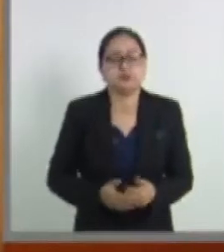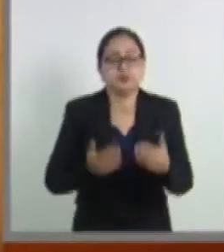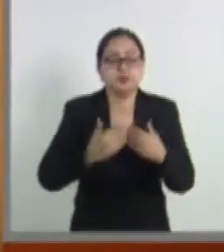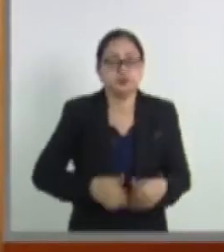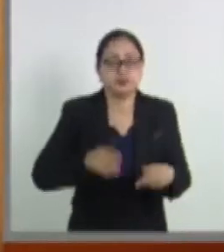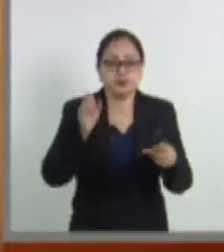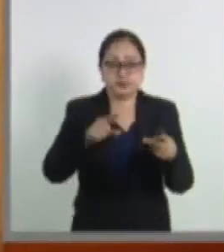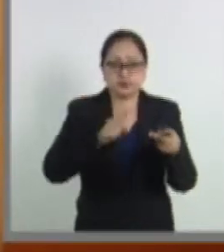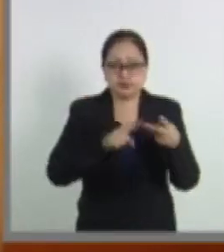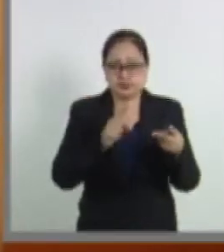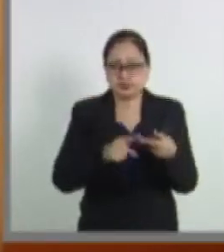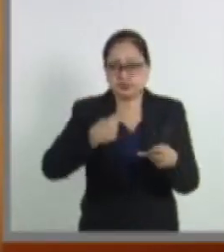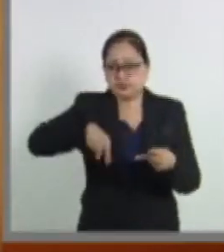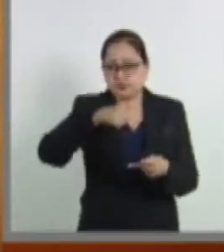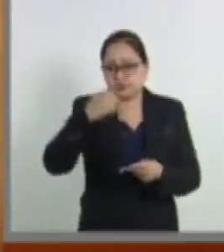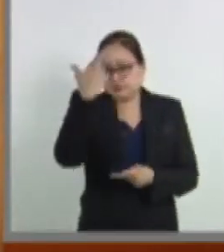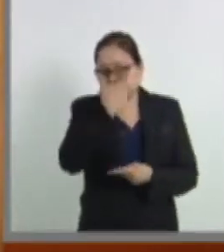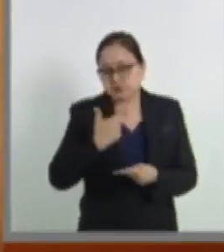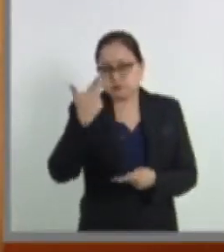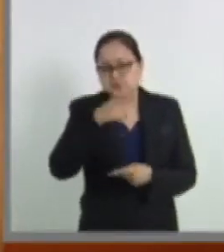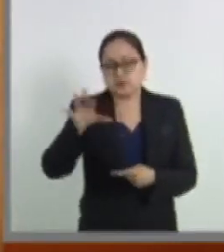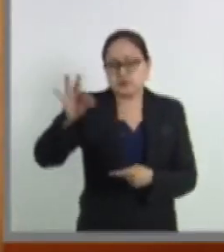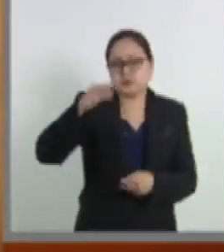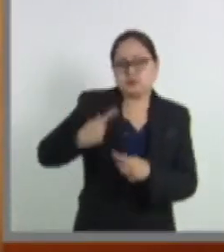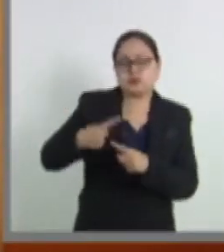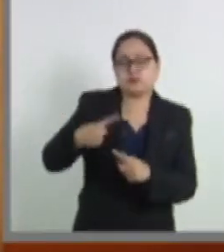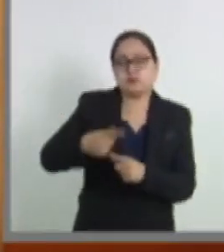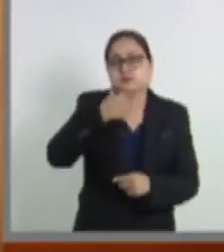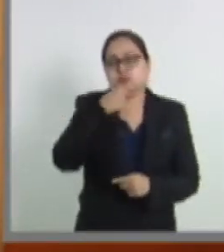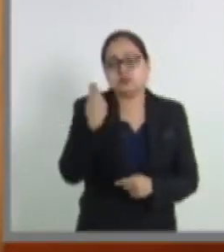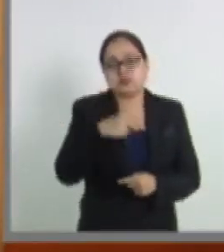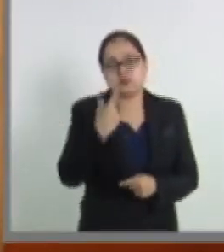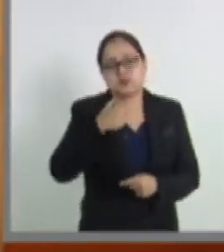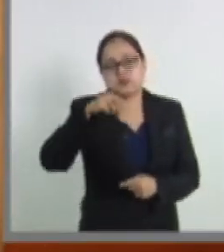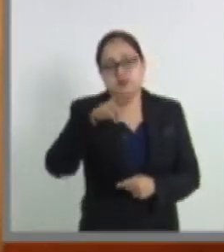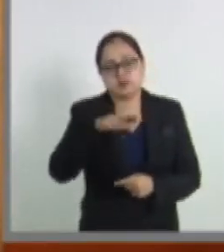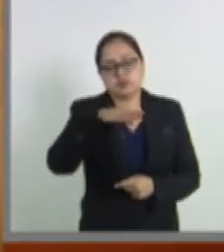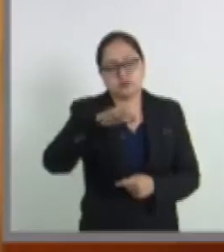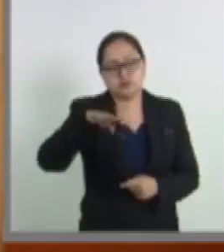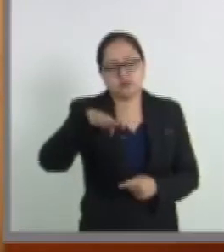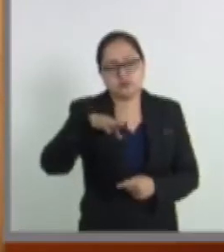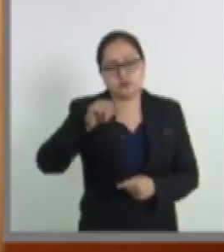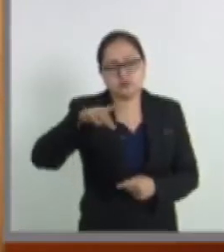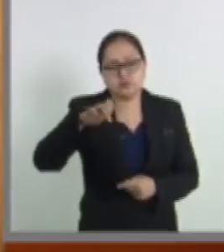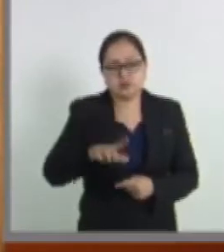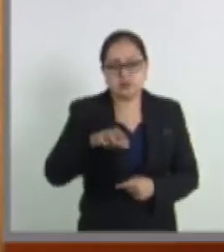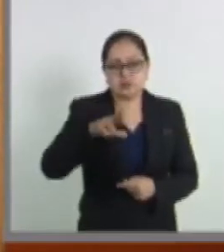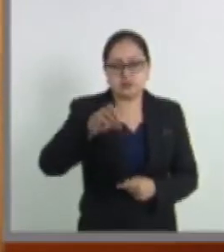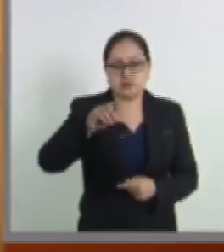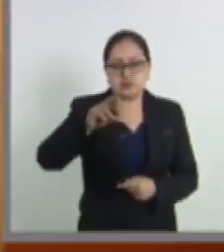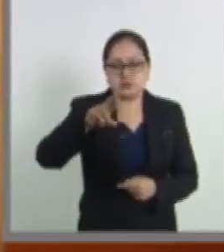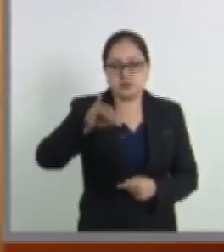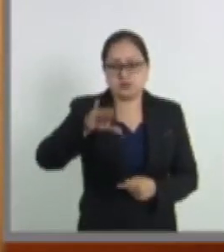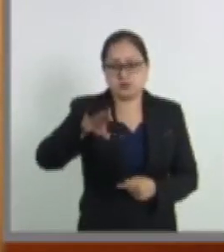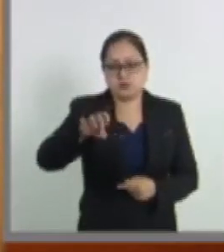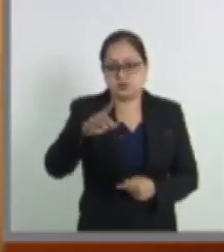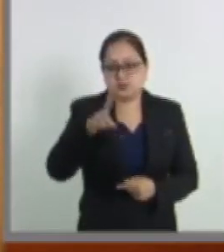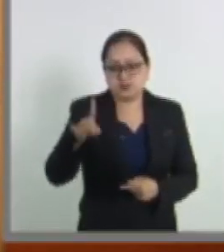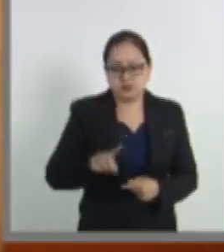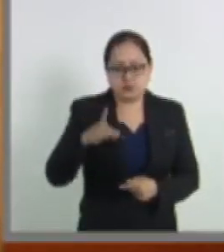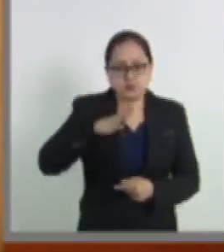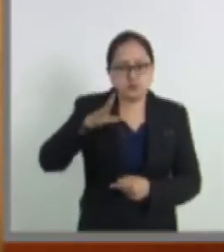lado, analizamos también el nombramiento del ciudadano Héctor Manuel Rodríguez Arellano como embajador de México en la República de